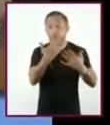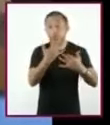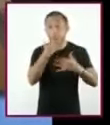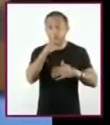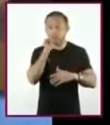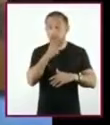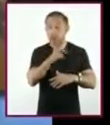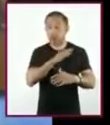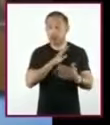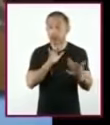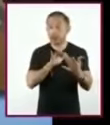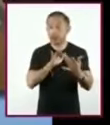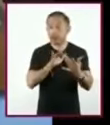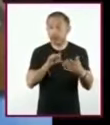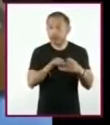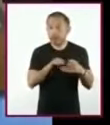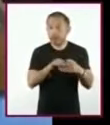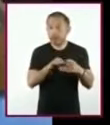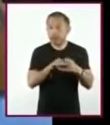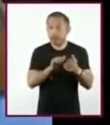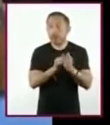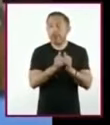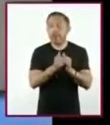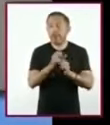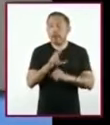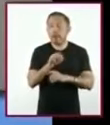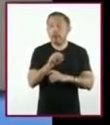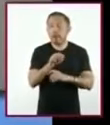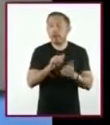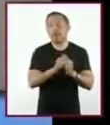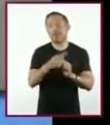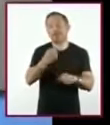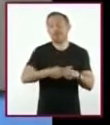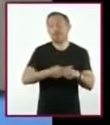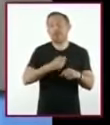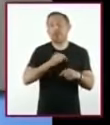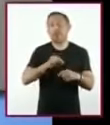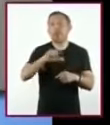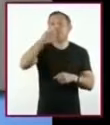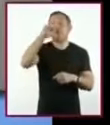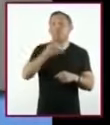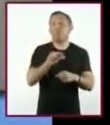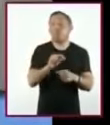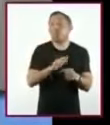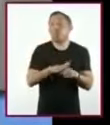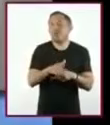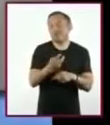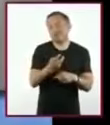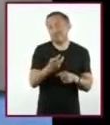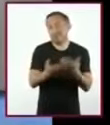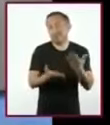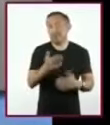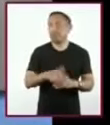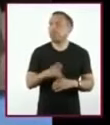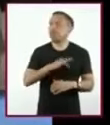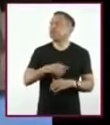Por un lado, pero otro lado, ¿a qué concentración? ¿Cuáles son los contaminantes a los que estamos más